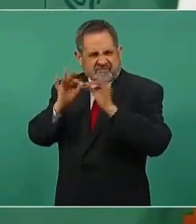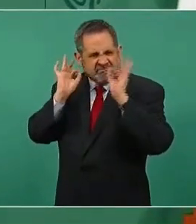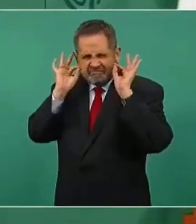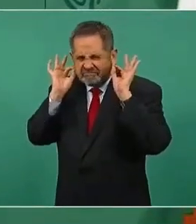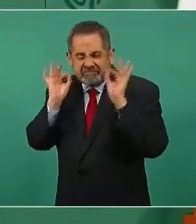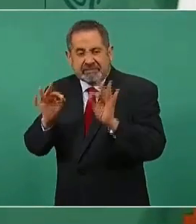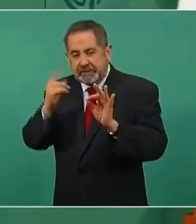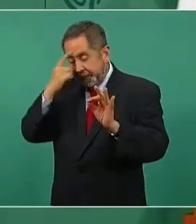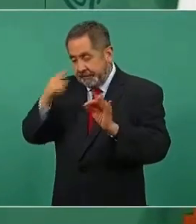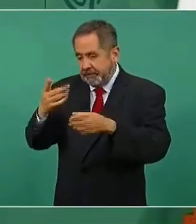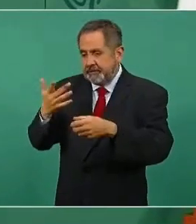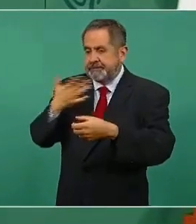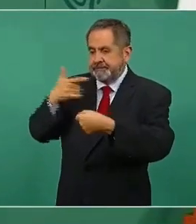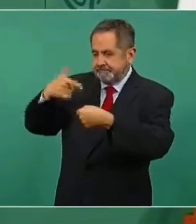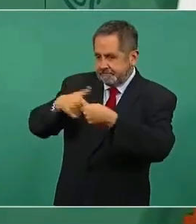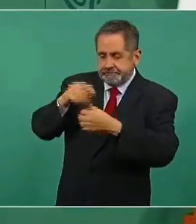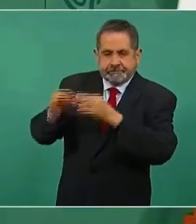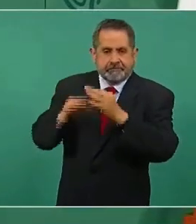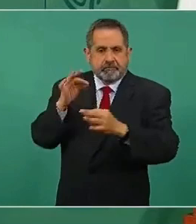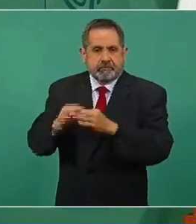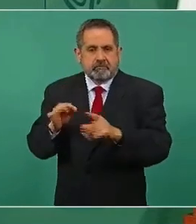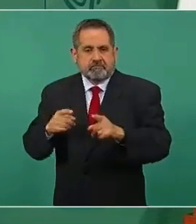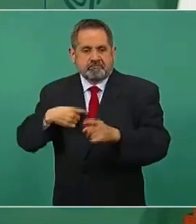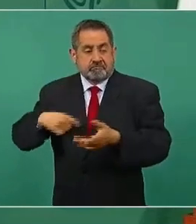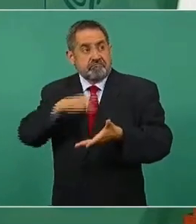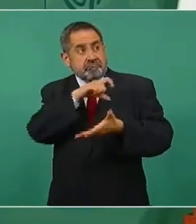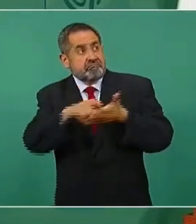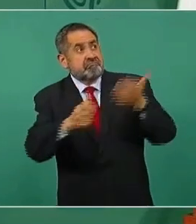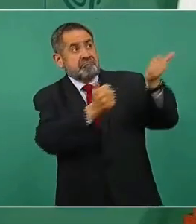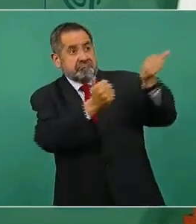en gasolinas, no comprábamos.